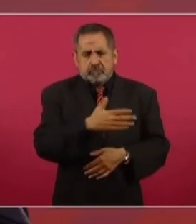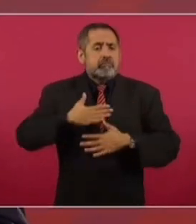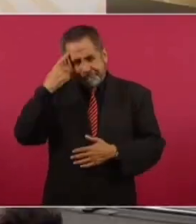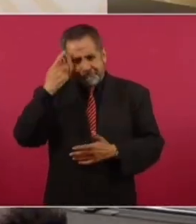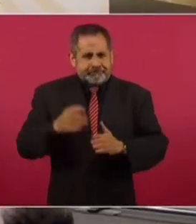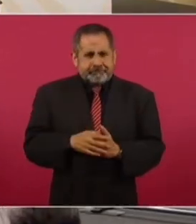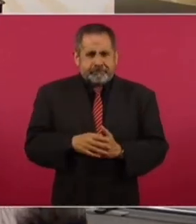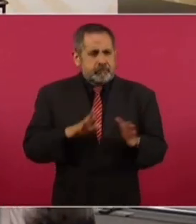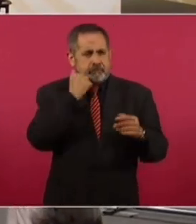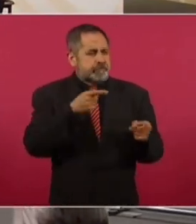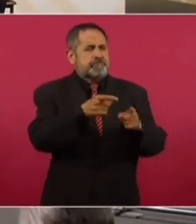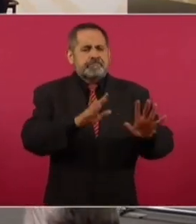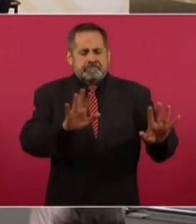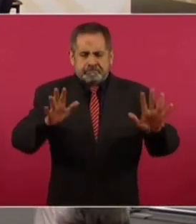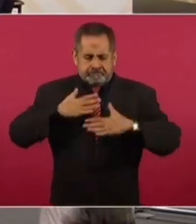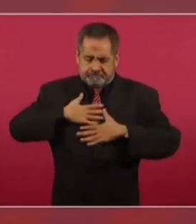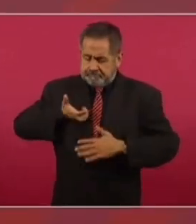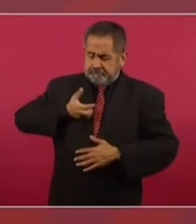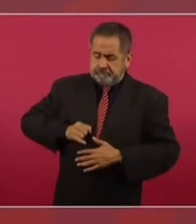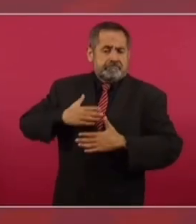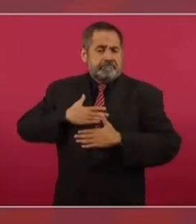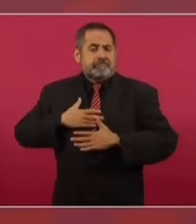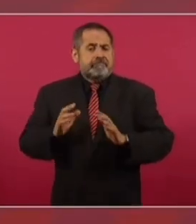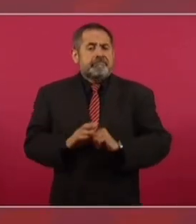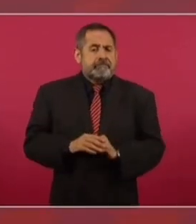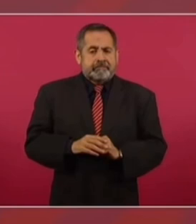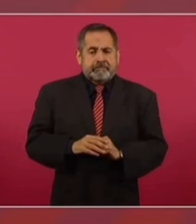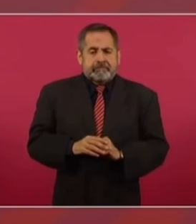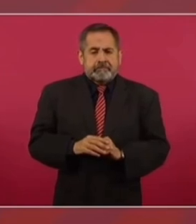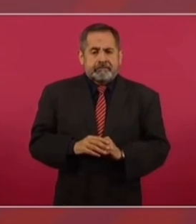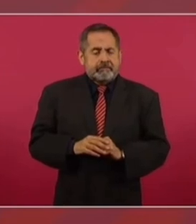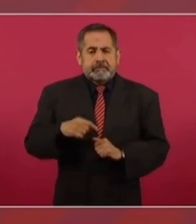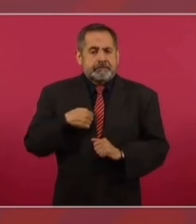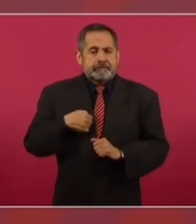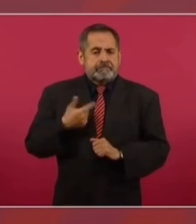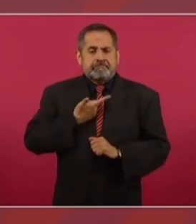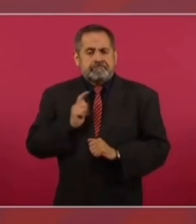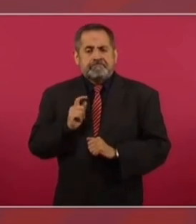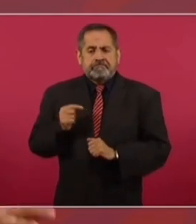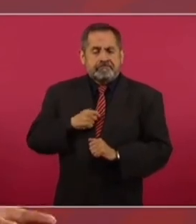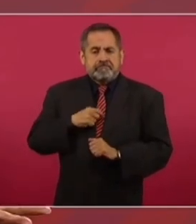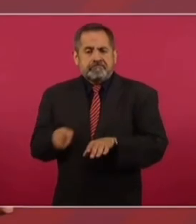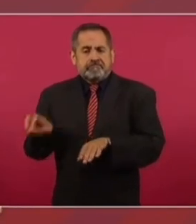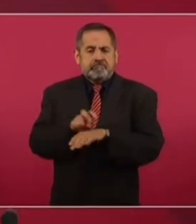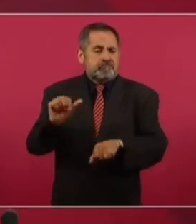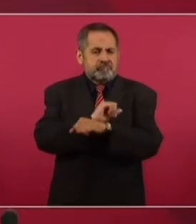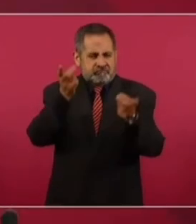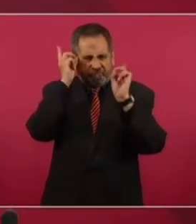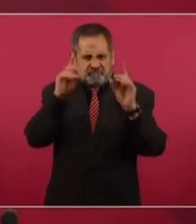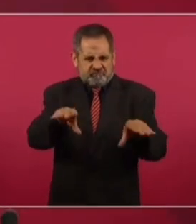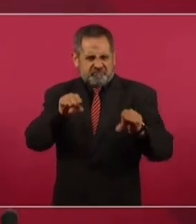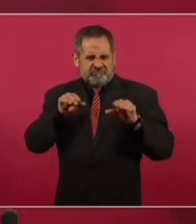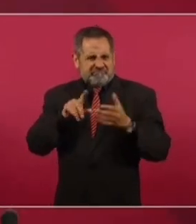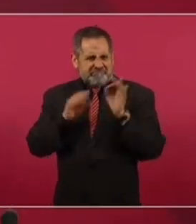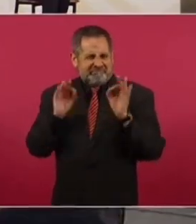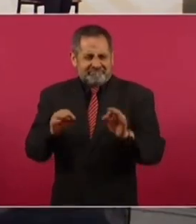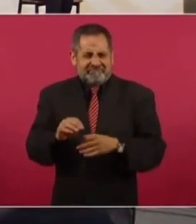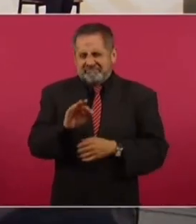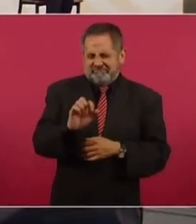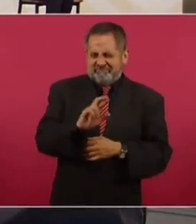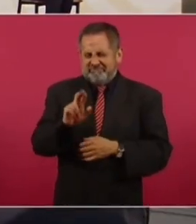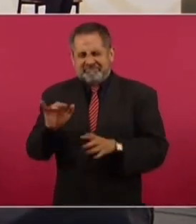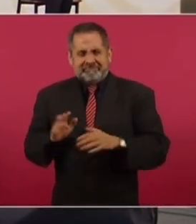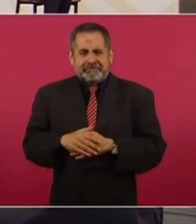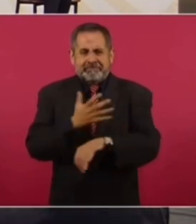esta manera. No quiero ofender a nadie. Pero no me gustaría subirme a un Ferrari. Ni siquiera